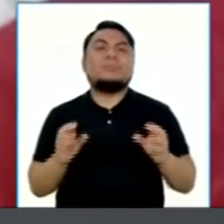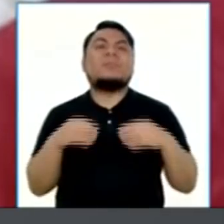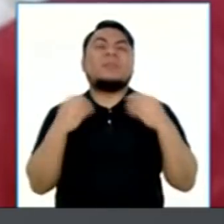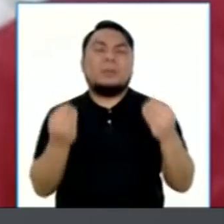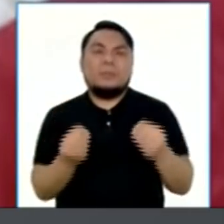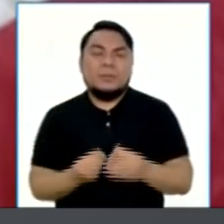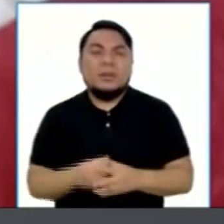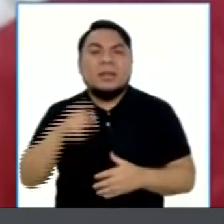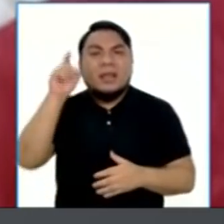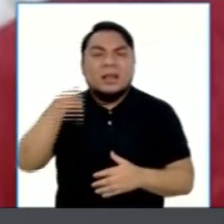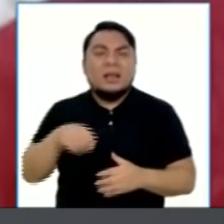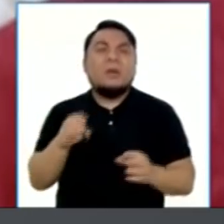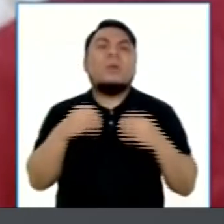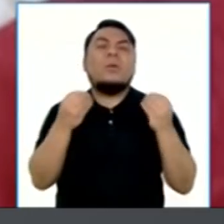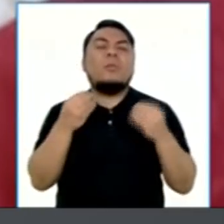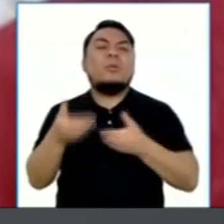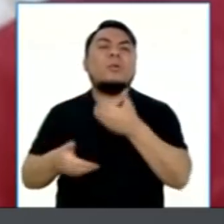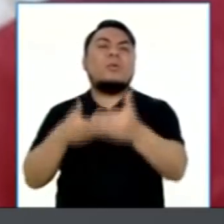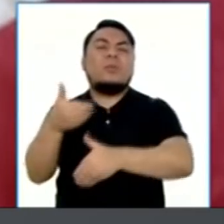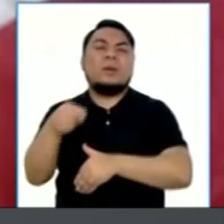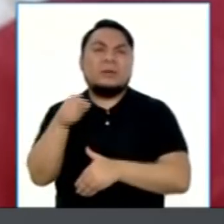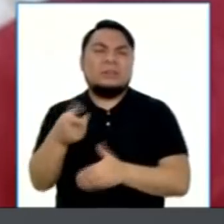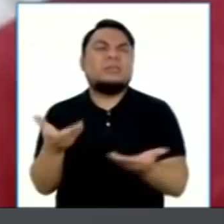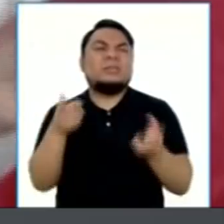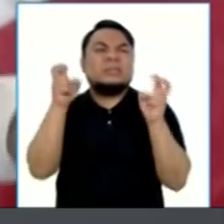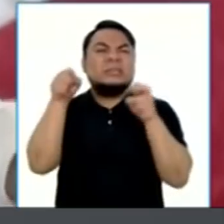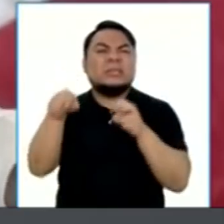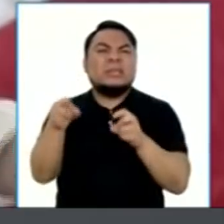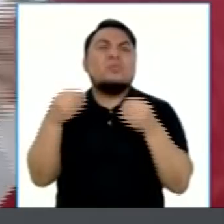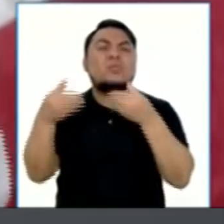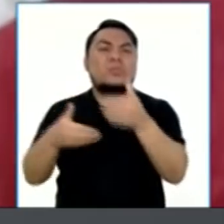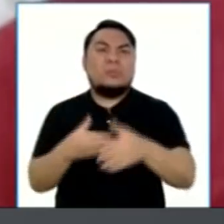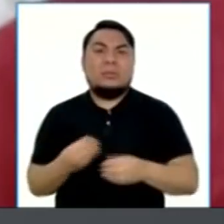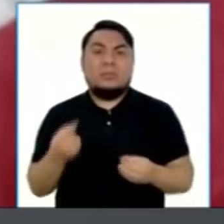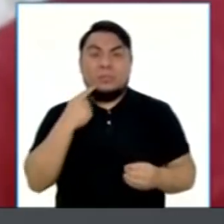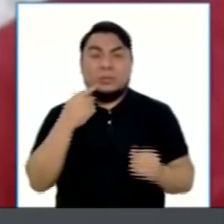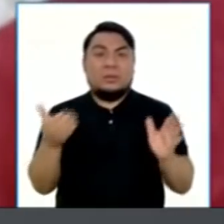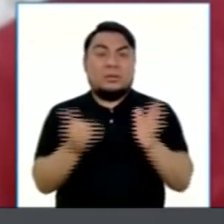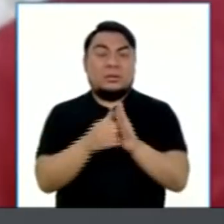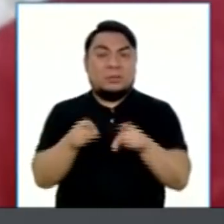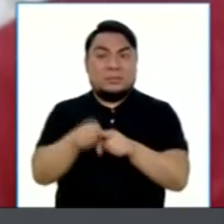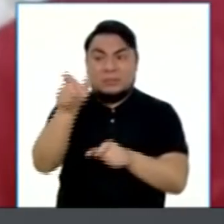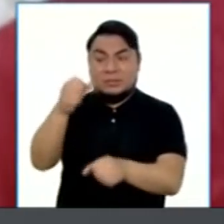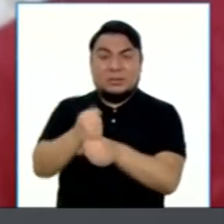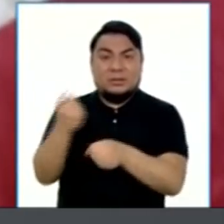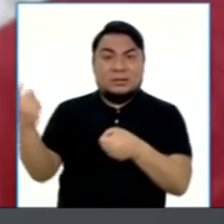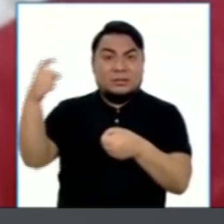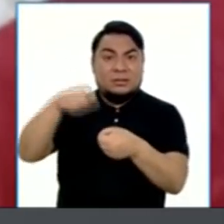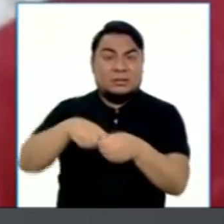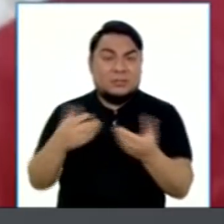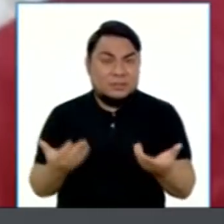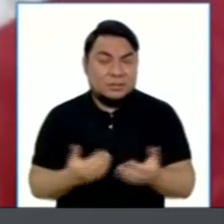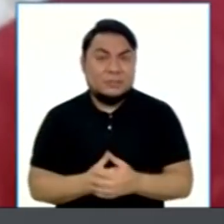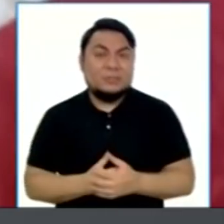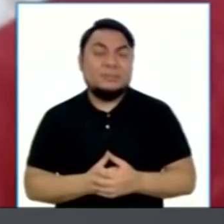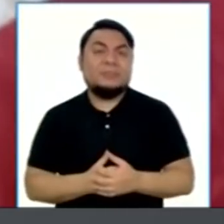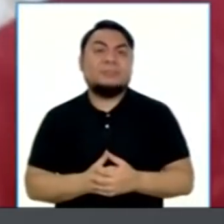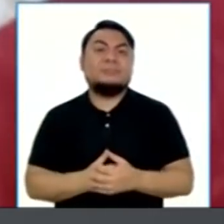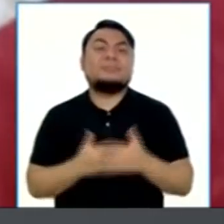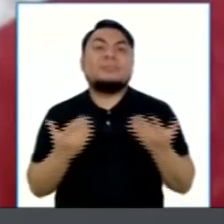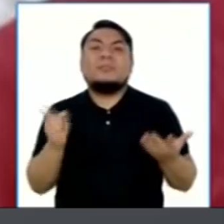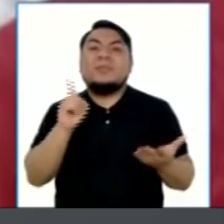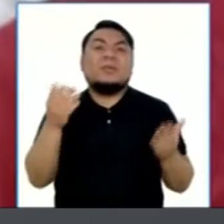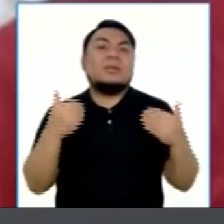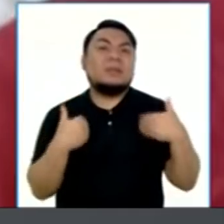cómo debería procederse en este caso, porque se contrata incluso locadores que